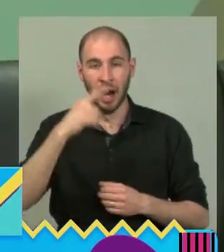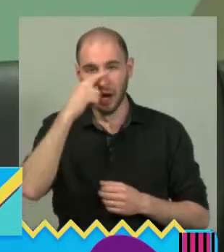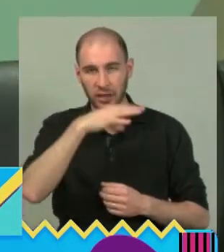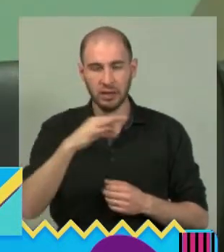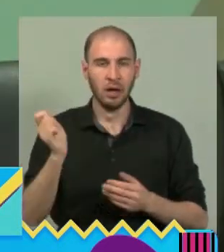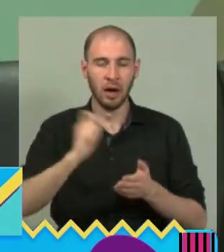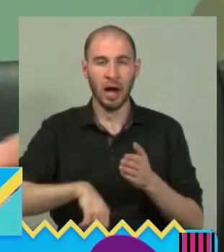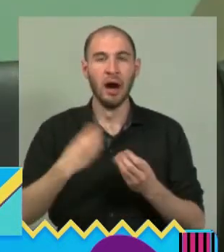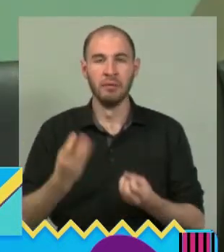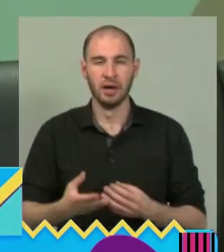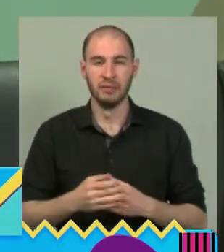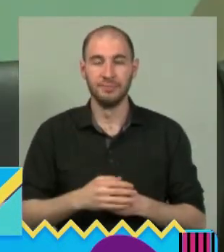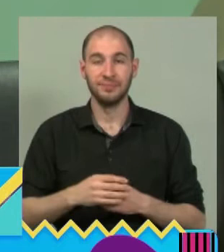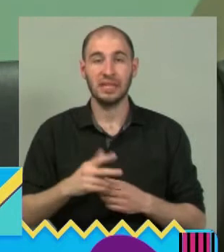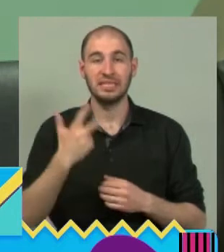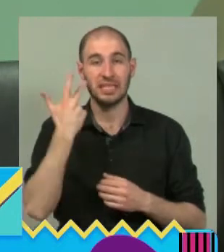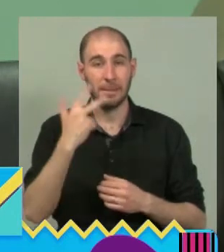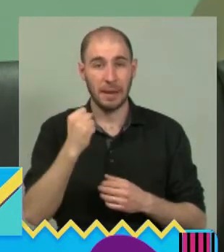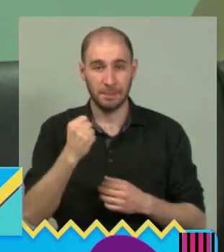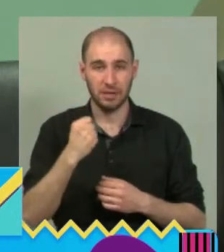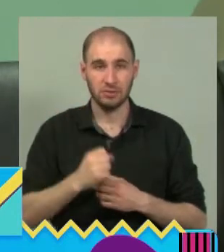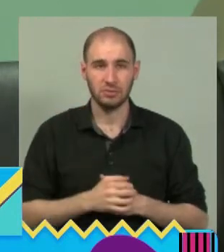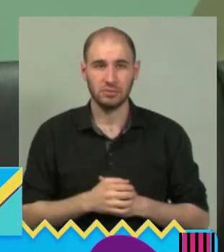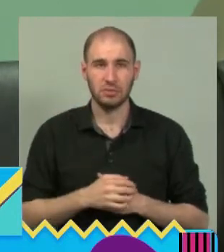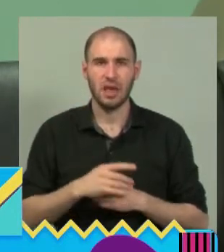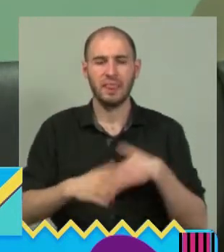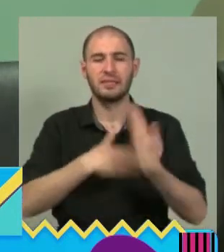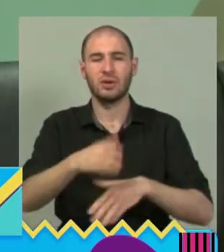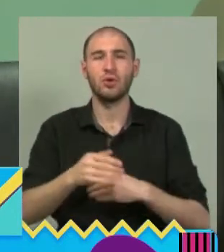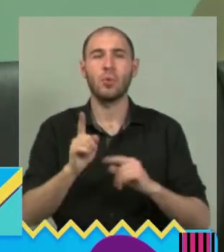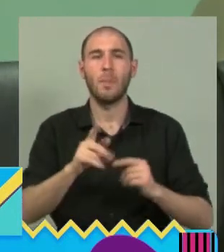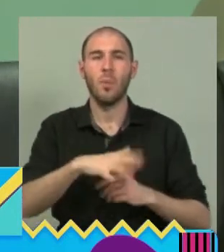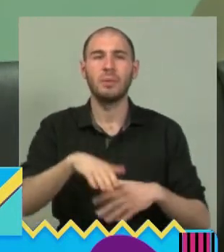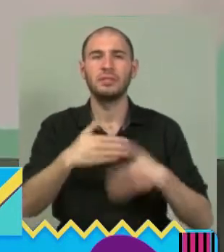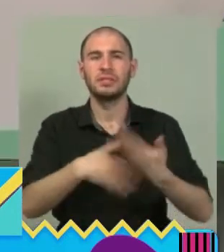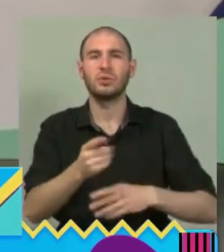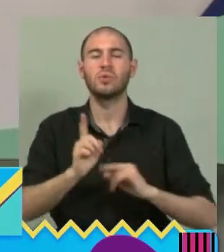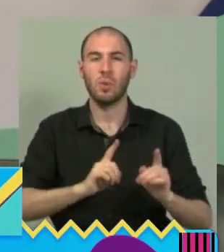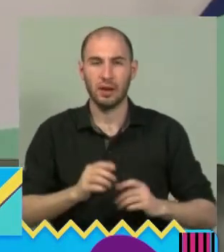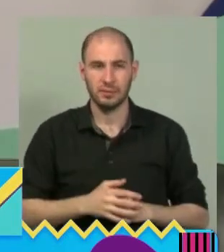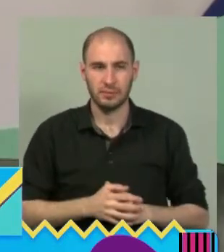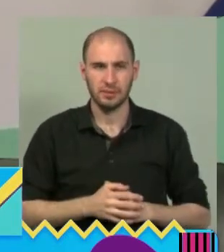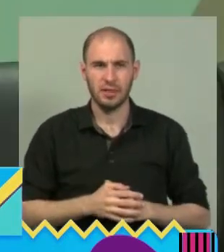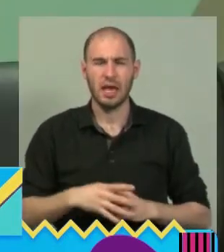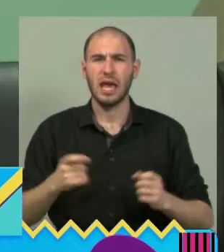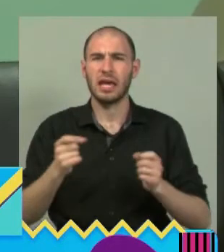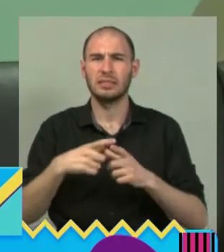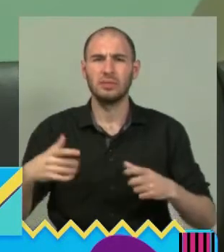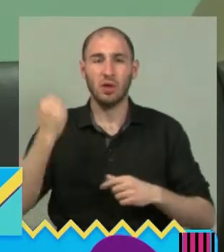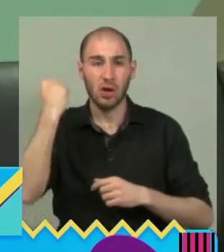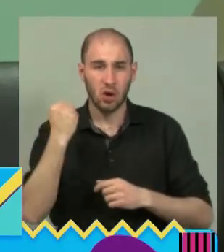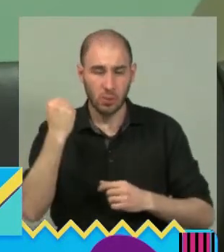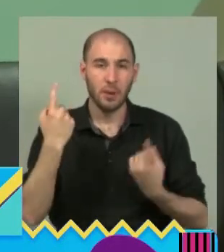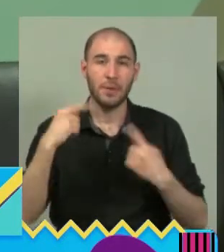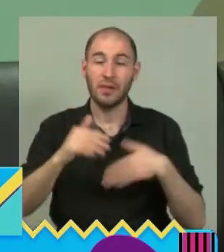700 contratados por 3.000 pesos. O sea, ¿cuál es el desarrollo para el pueblo? Será crecimiento económico,